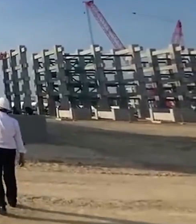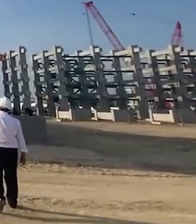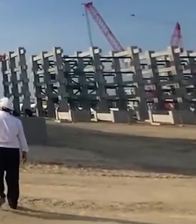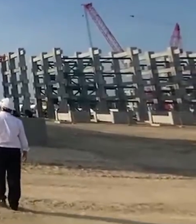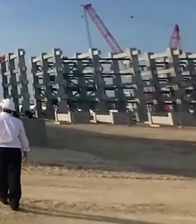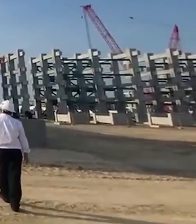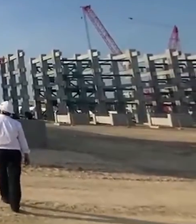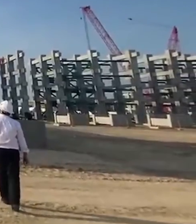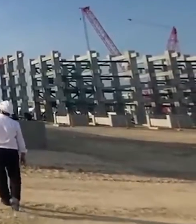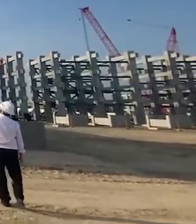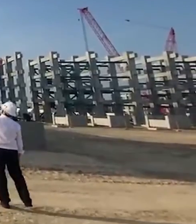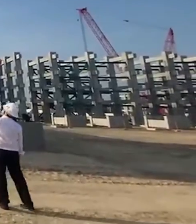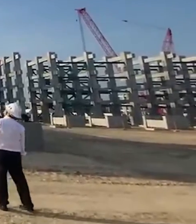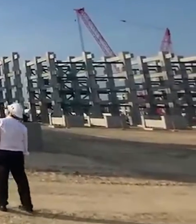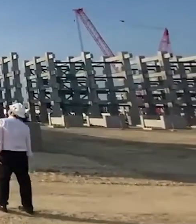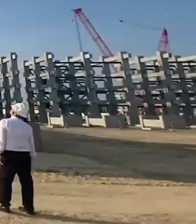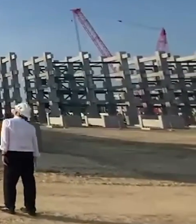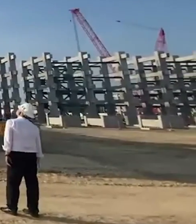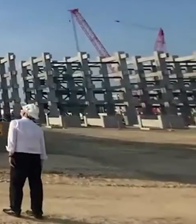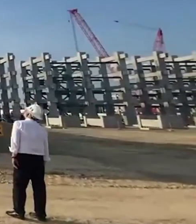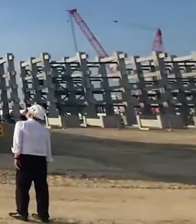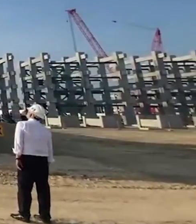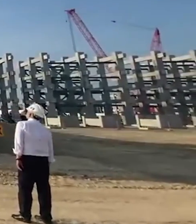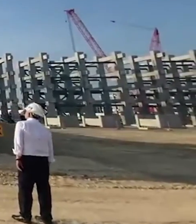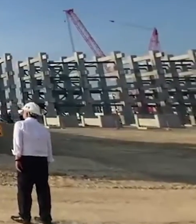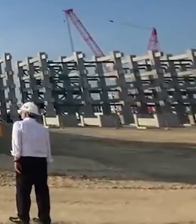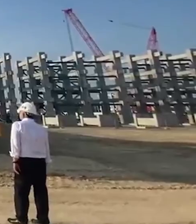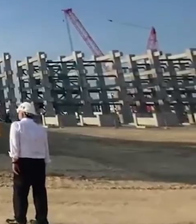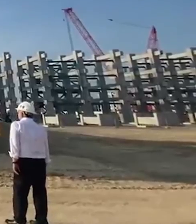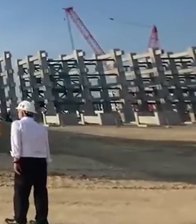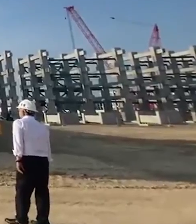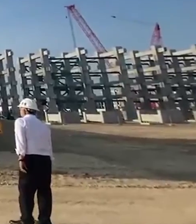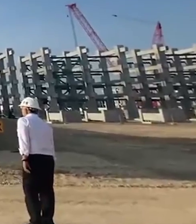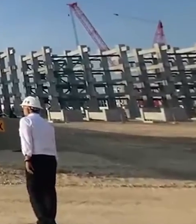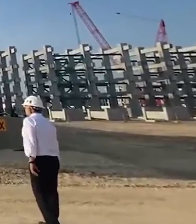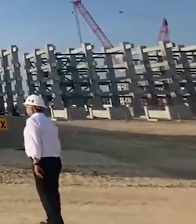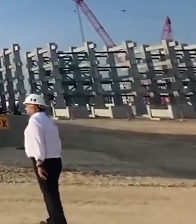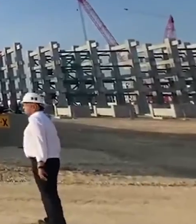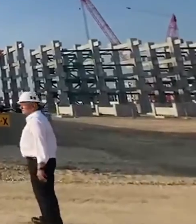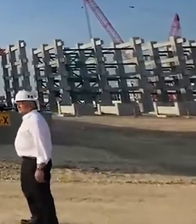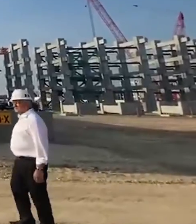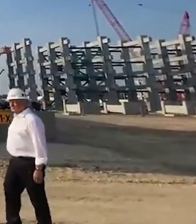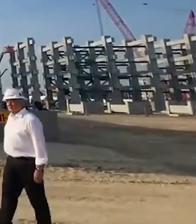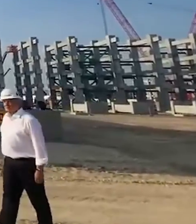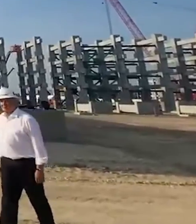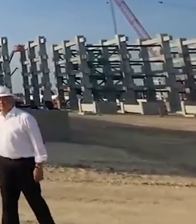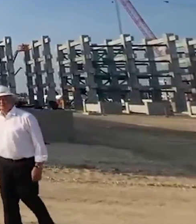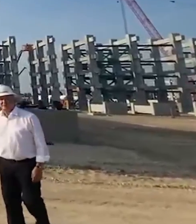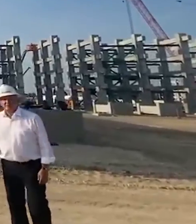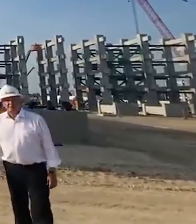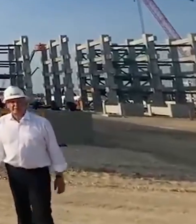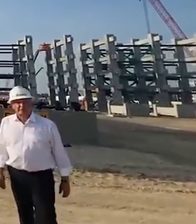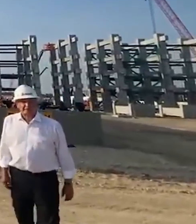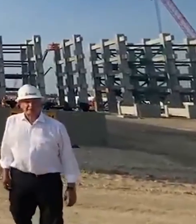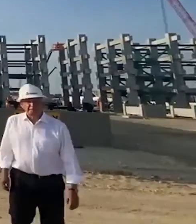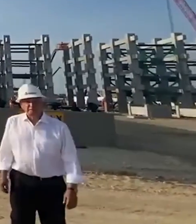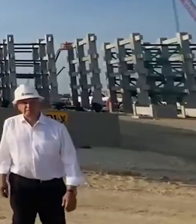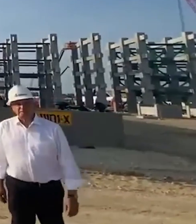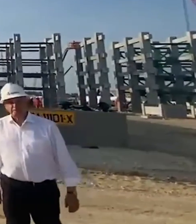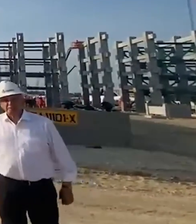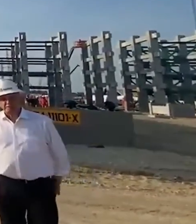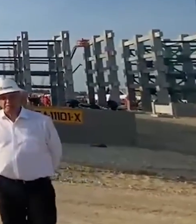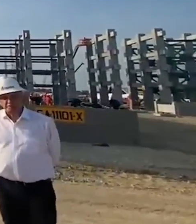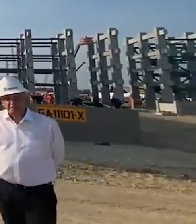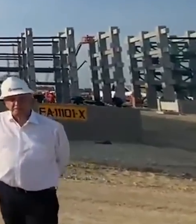refinería, donde están trabajando más de 30.000 obreros, recorrió planta por planta. Detalló que mientras iba bajando